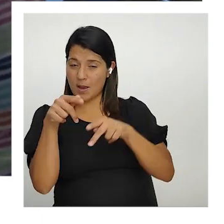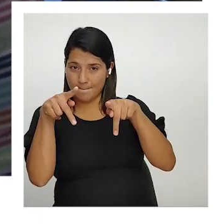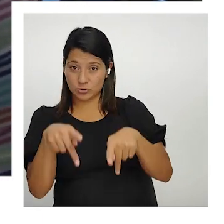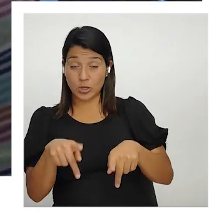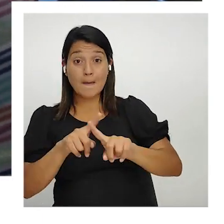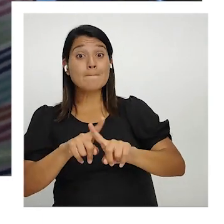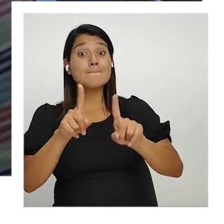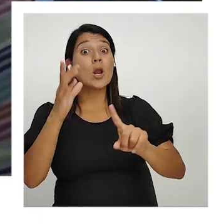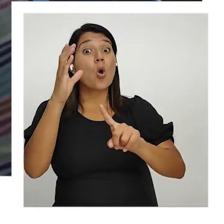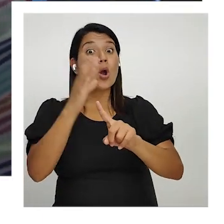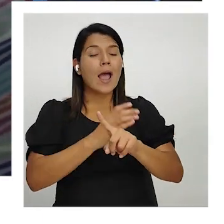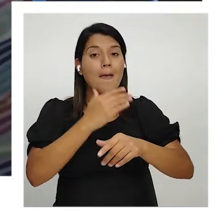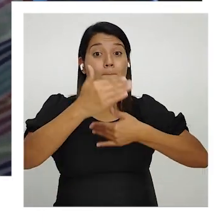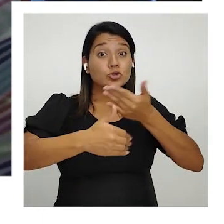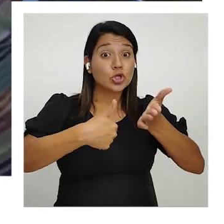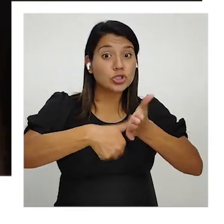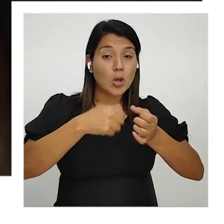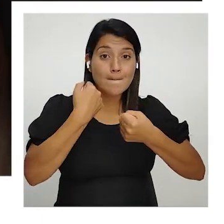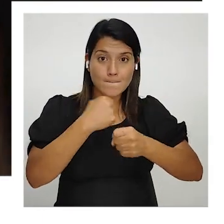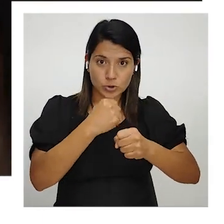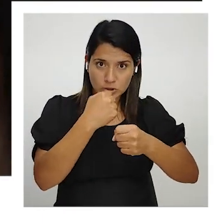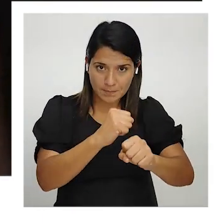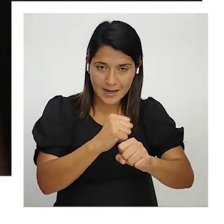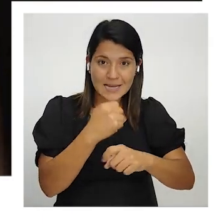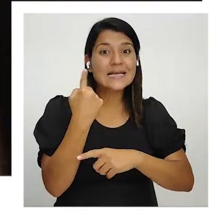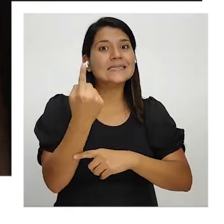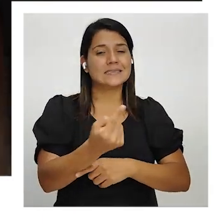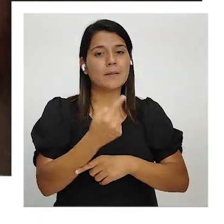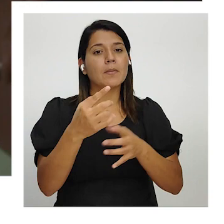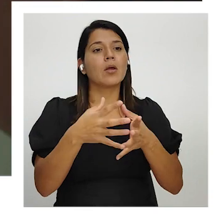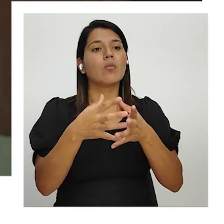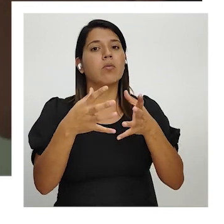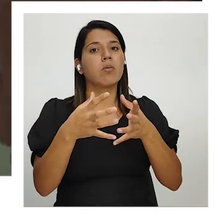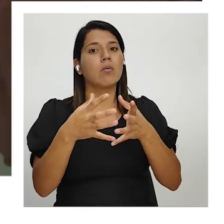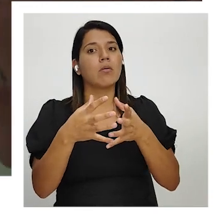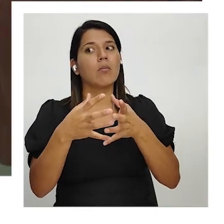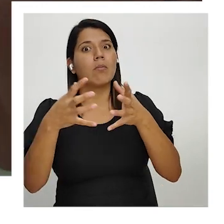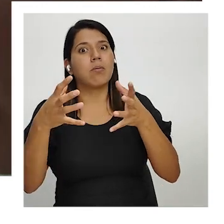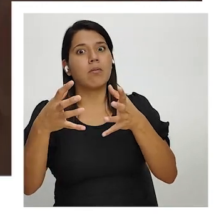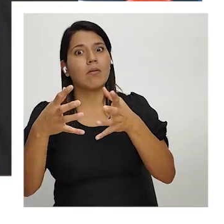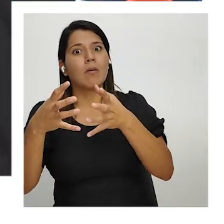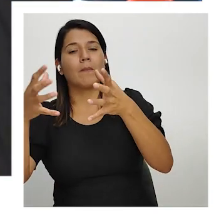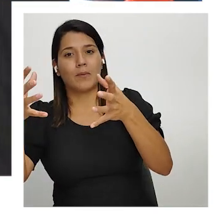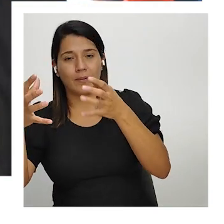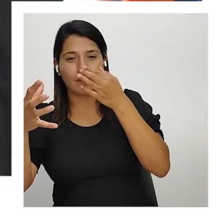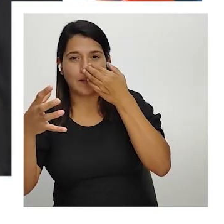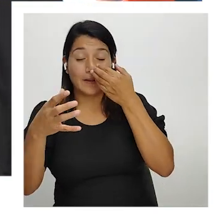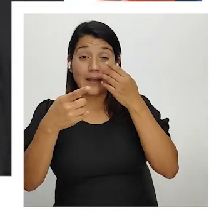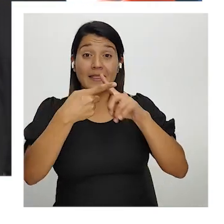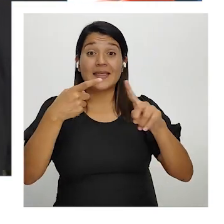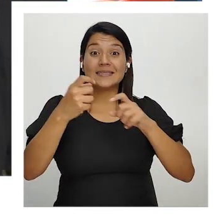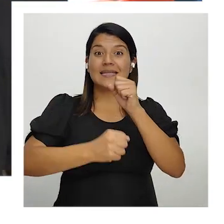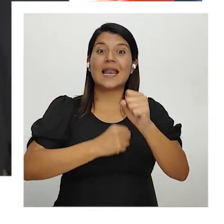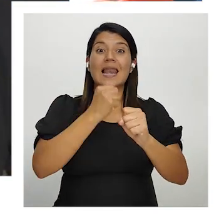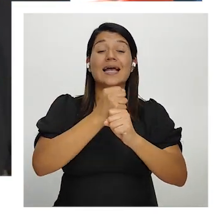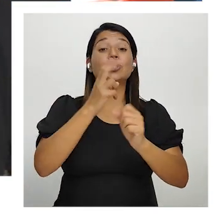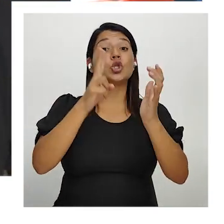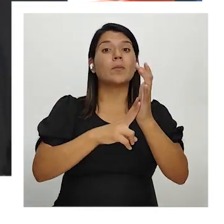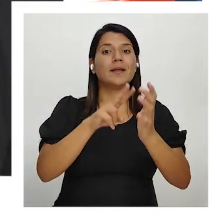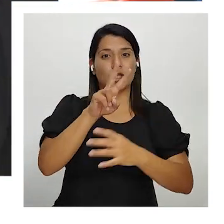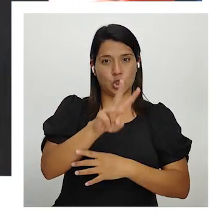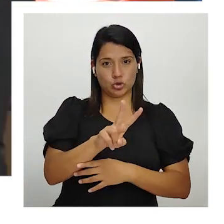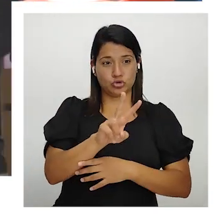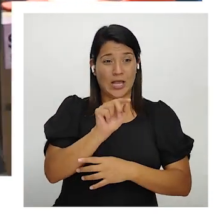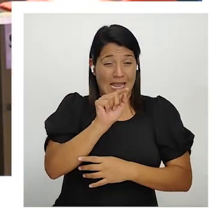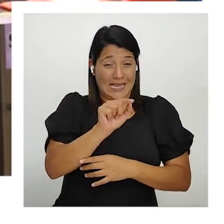hemos realizado, siempre ha votado más gente que en la anterior. Desde 2002, que fueron las primeras